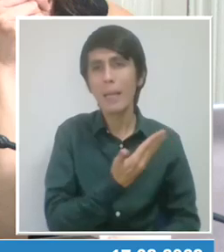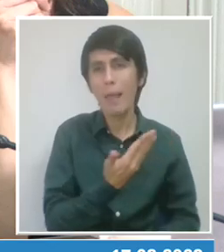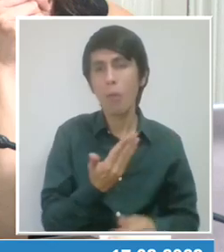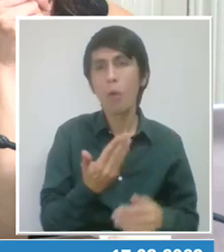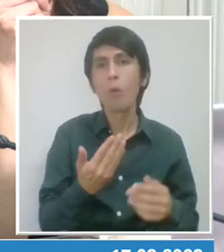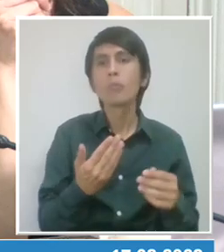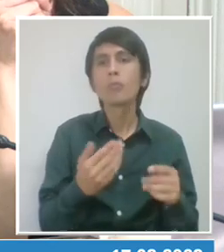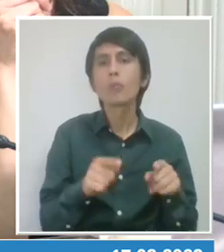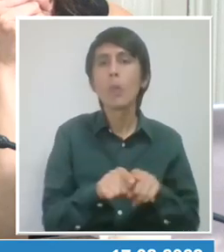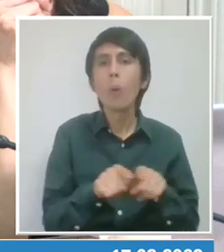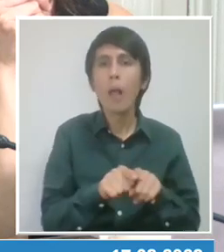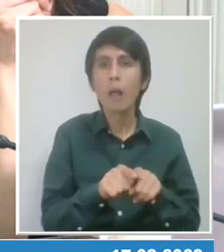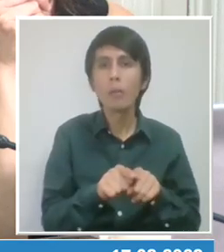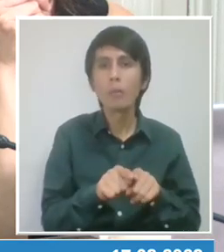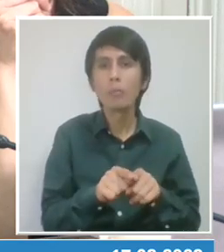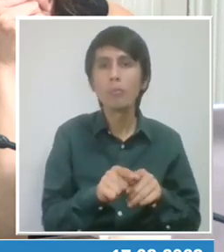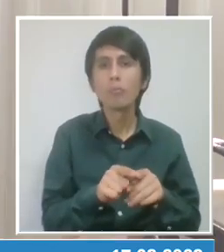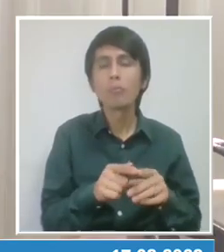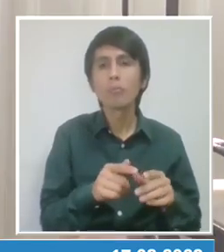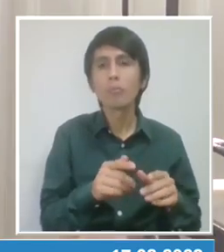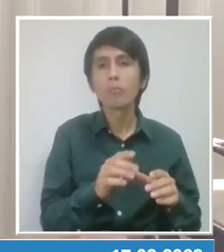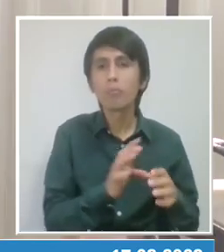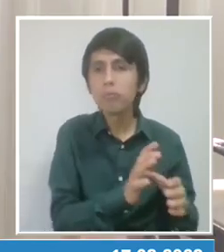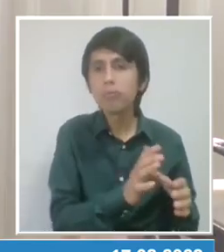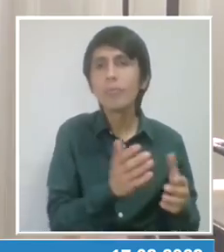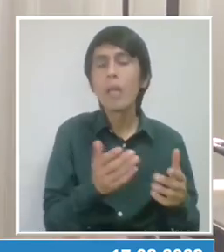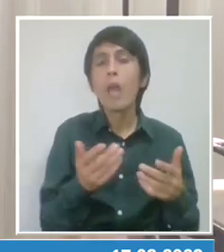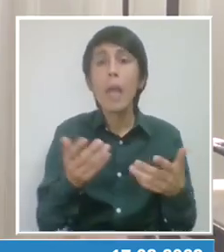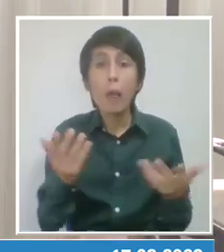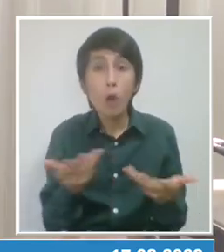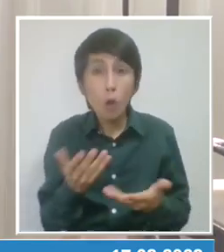¿no es cierto?, y cómo nos aseguramos,